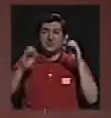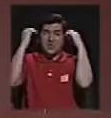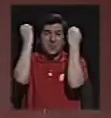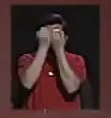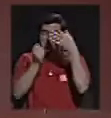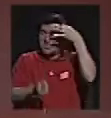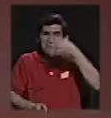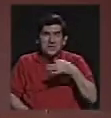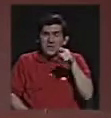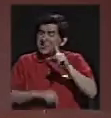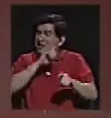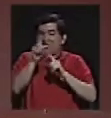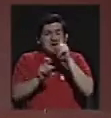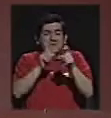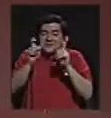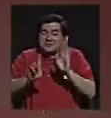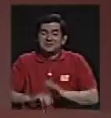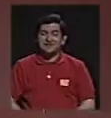no cree en las encuestas.